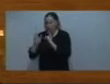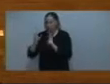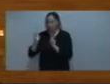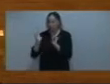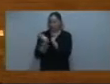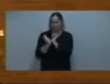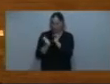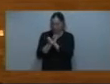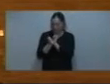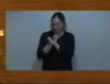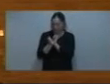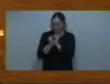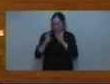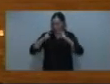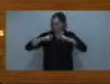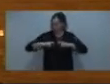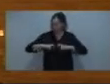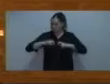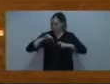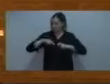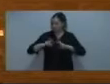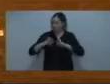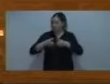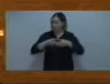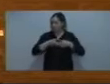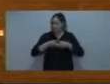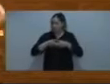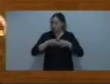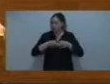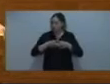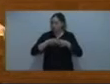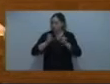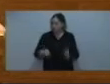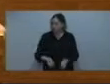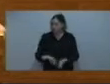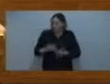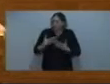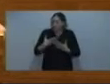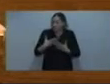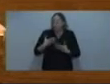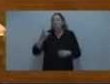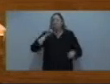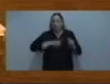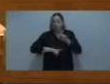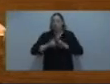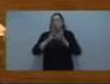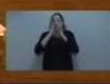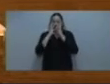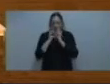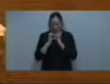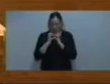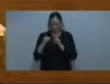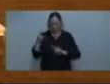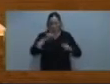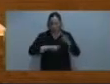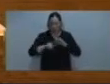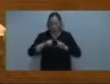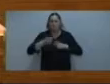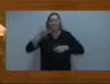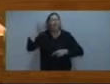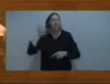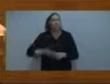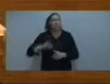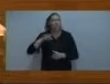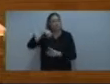que abordamos en dicha reunión y que se nos trasladó es que hay un problema serio, importante, en la cárcel de Villabona,